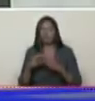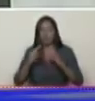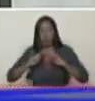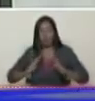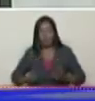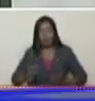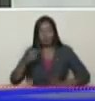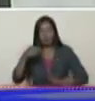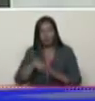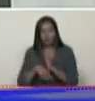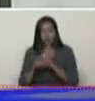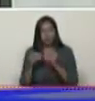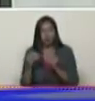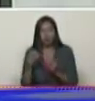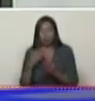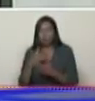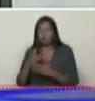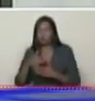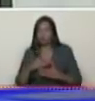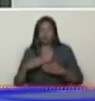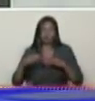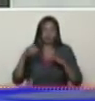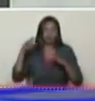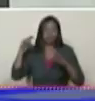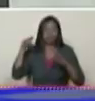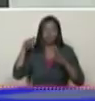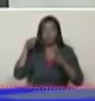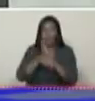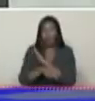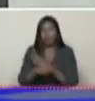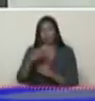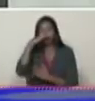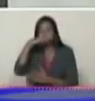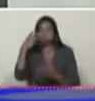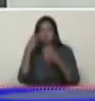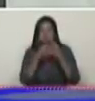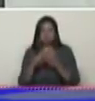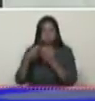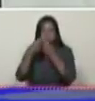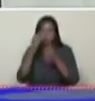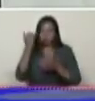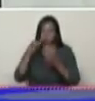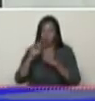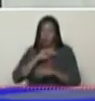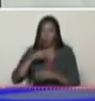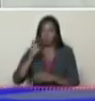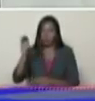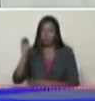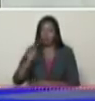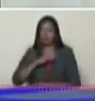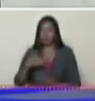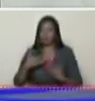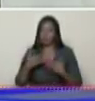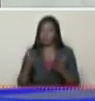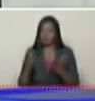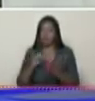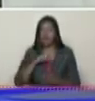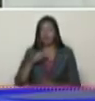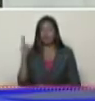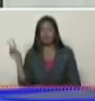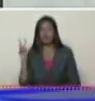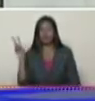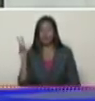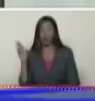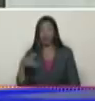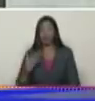a pesar del inclemente y el criminal bloqueo y guerra económica contra nuestra patria, ha permitido que Venezuela